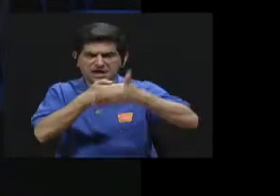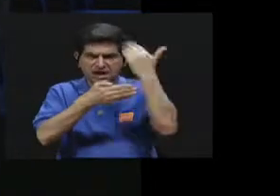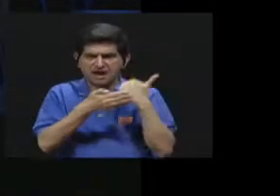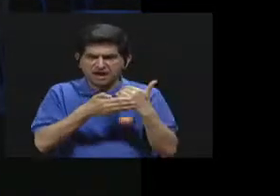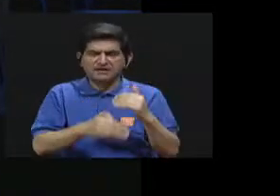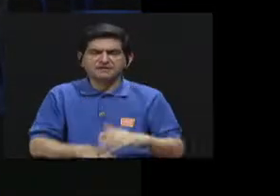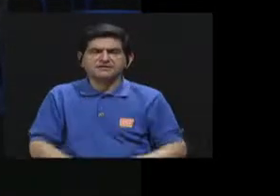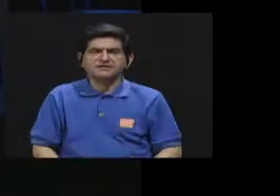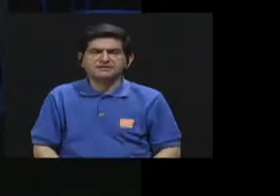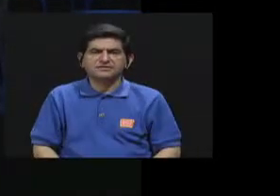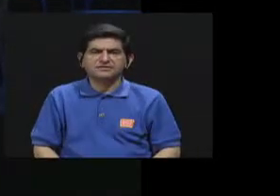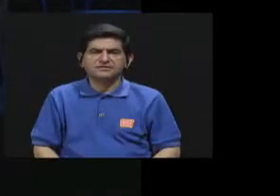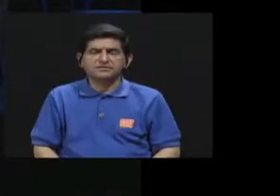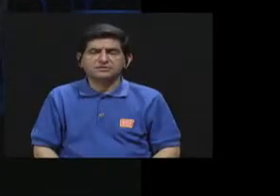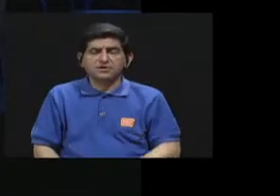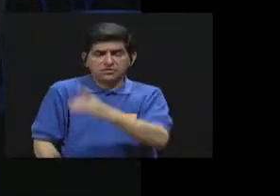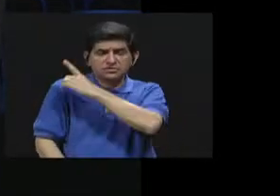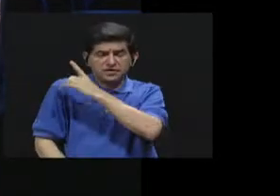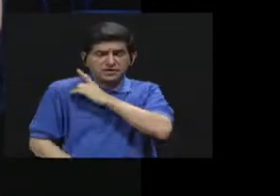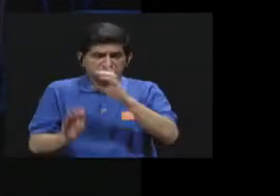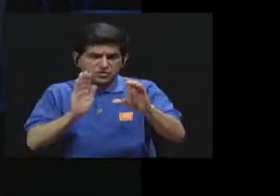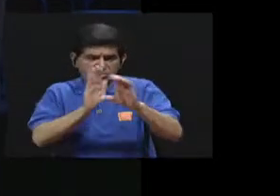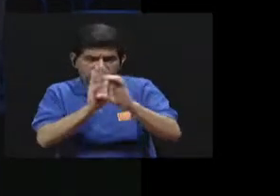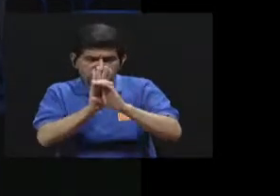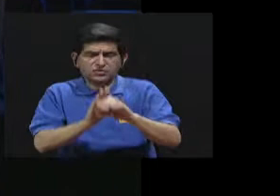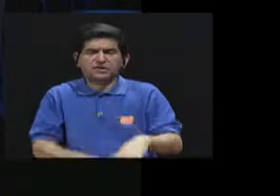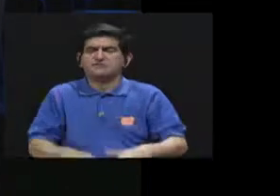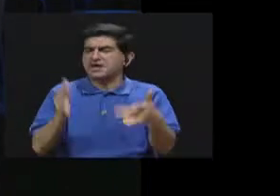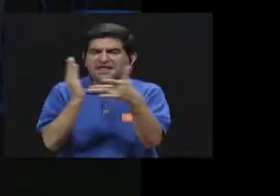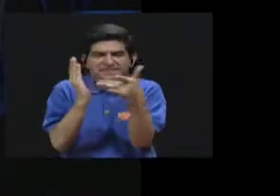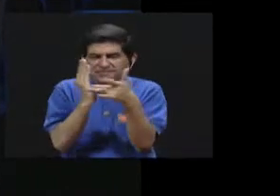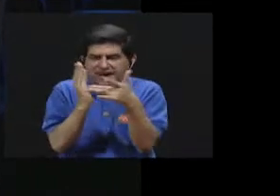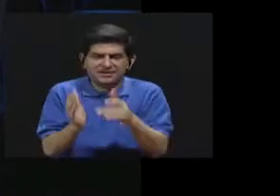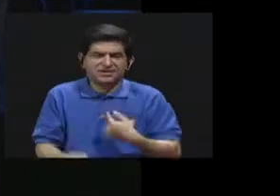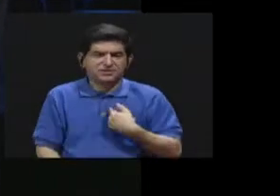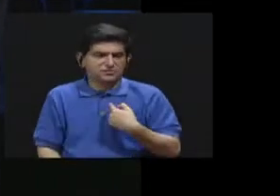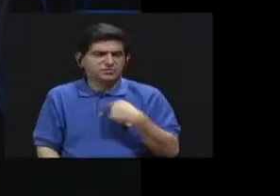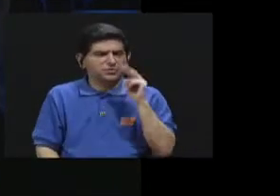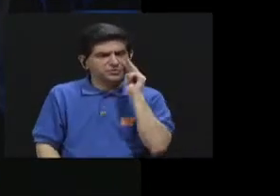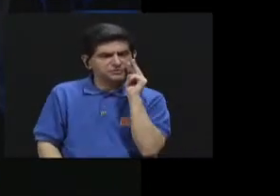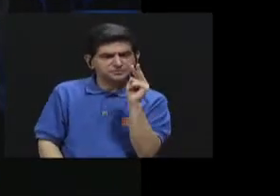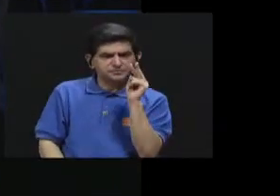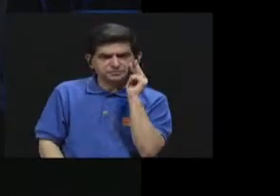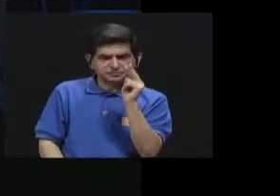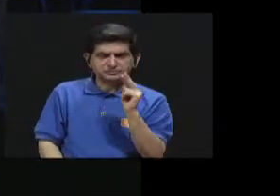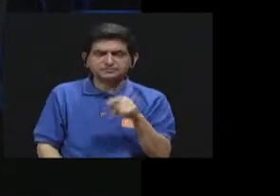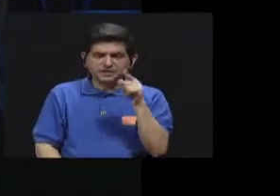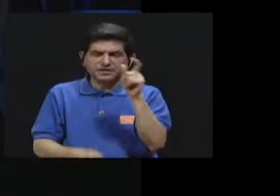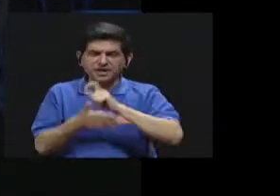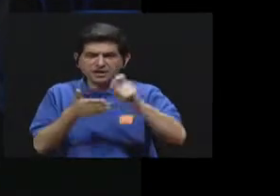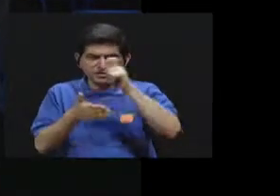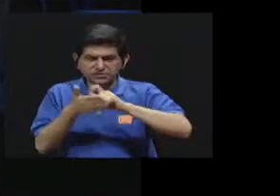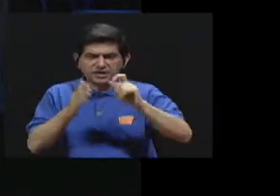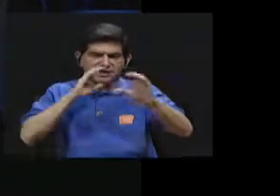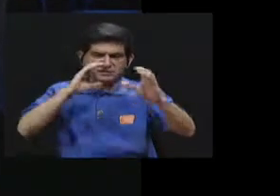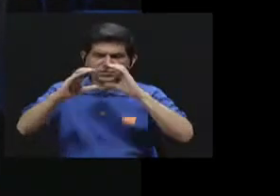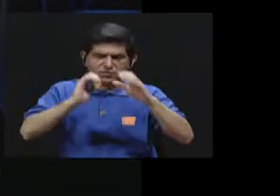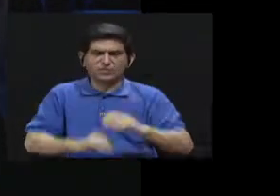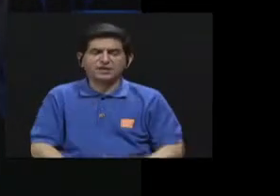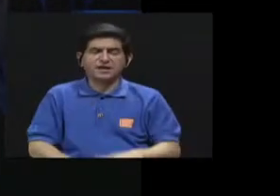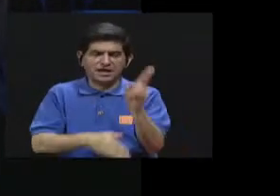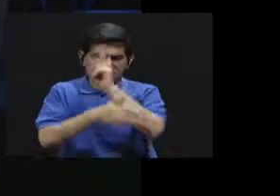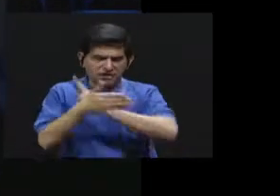está demostrado, los directores que ganaron el año pasado, los directores de fotografía, los técnicos en